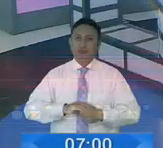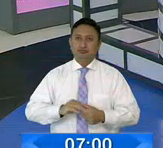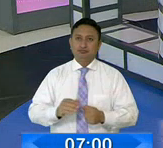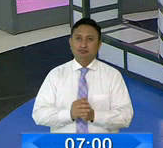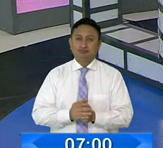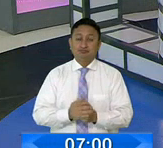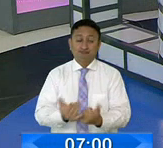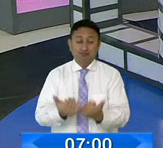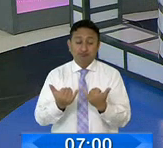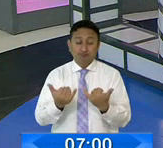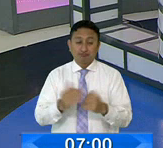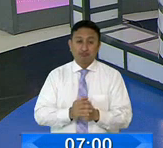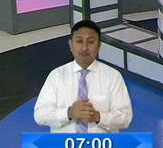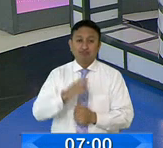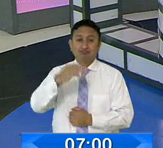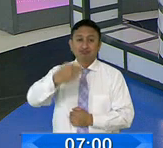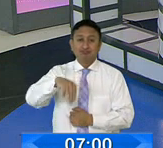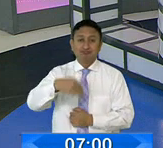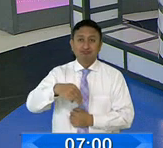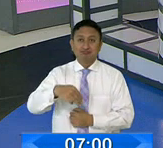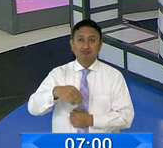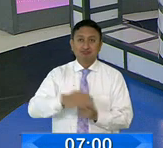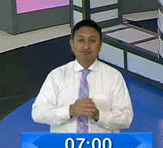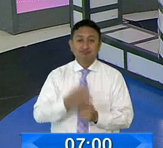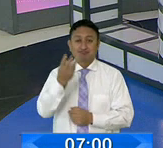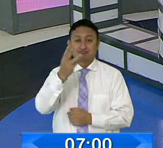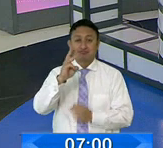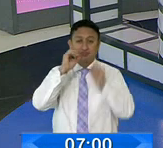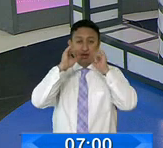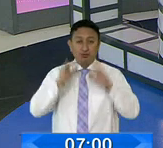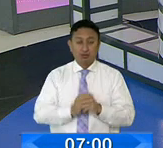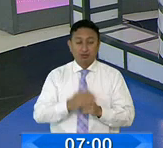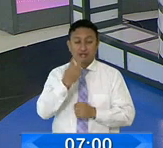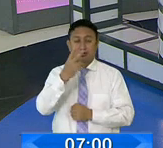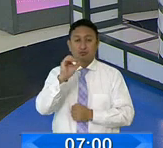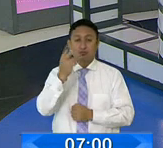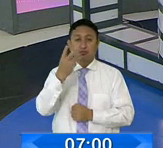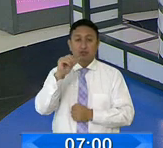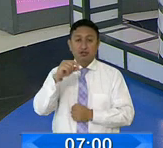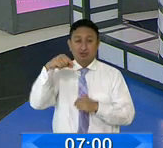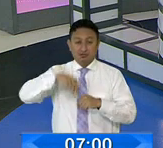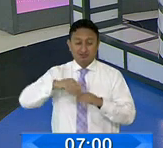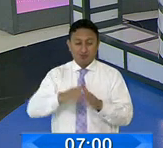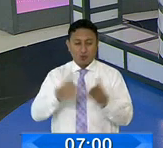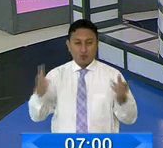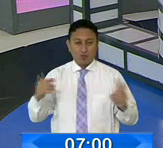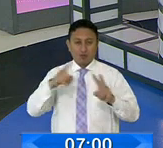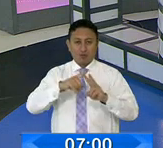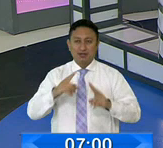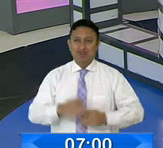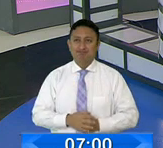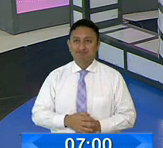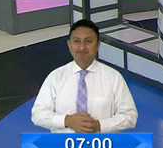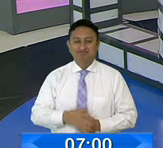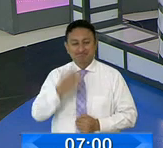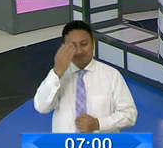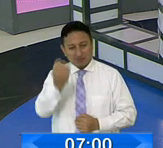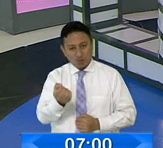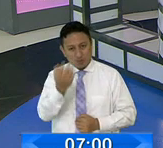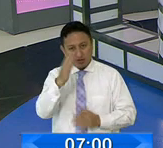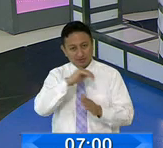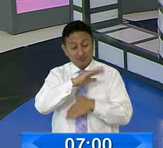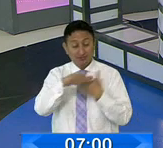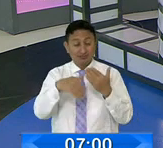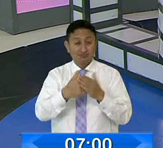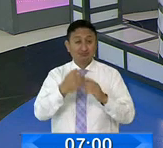edición de este día, miércoles, sale 16 de septiembre del 2020, llega de Comercio TV. Muy buenos días con todos